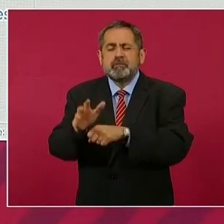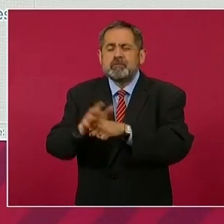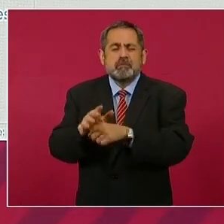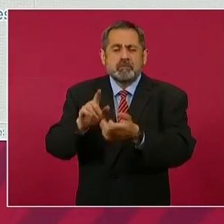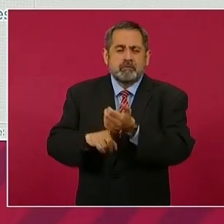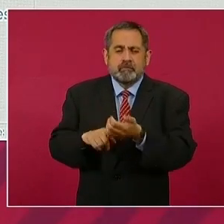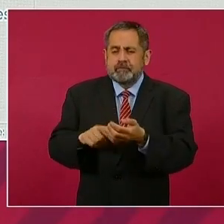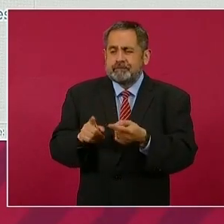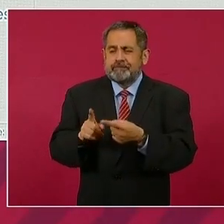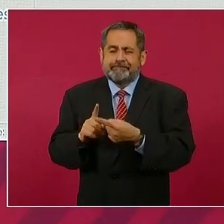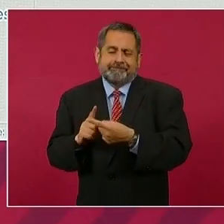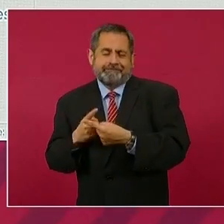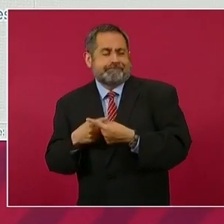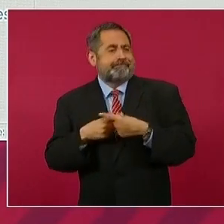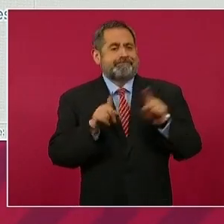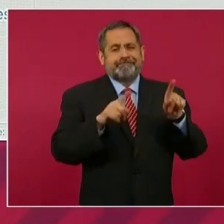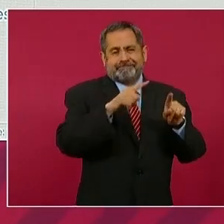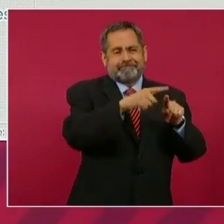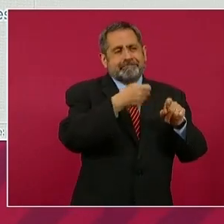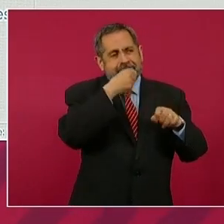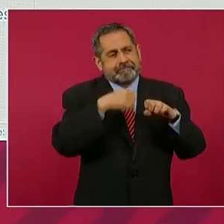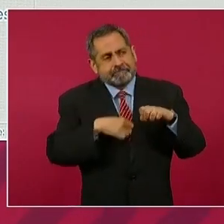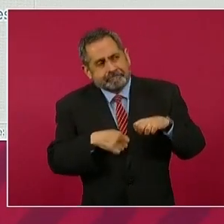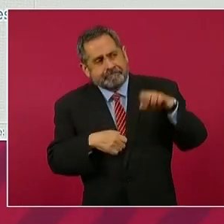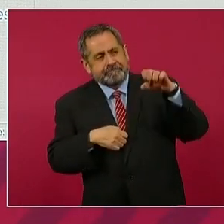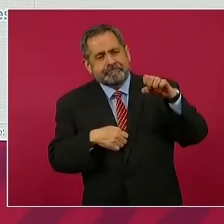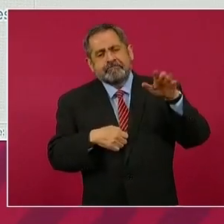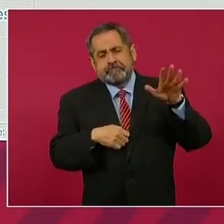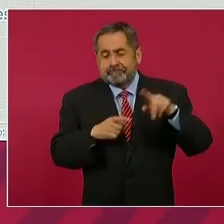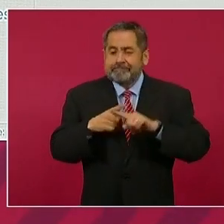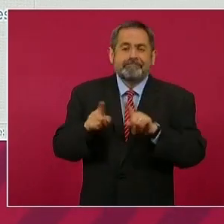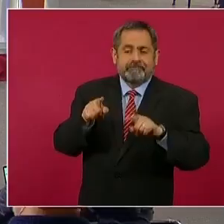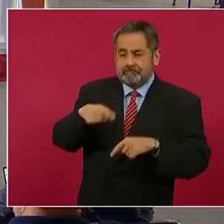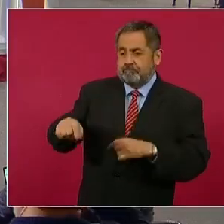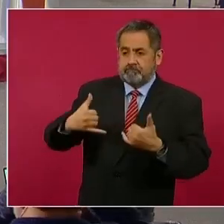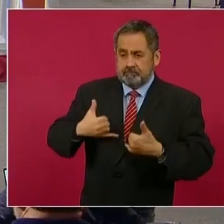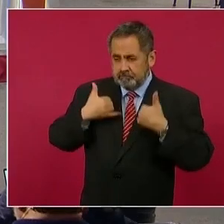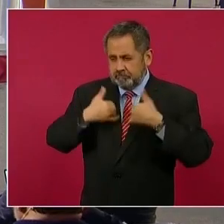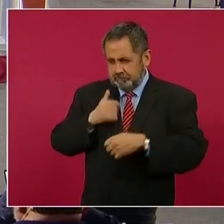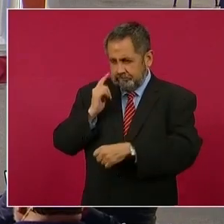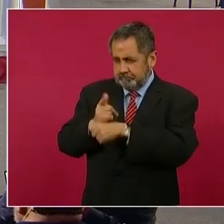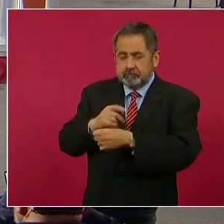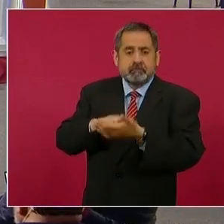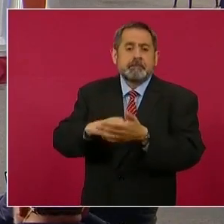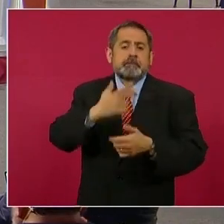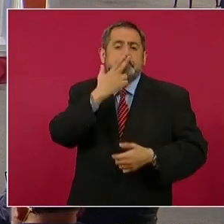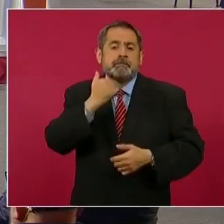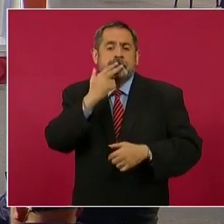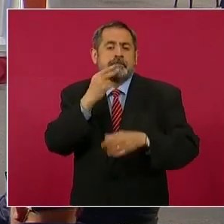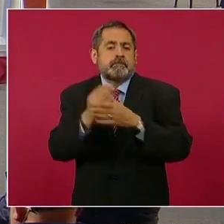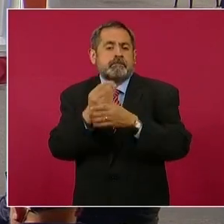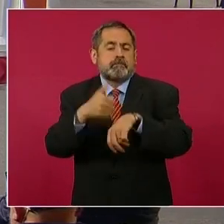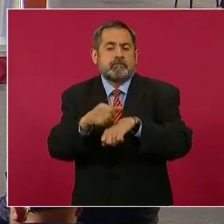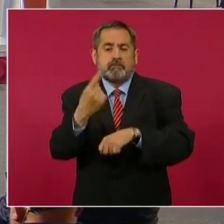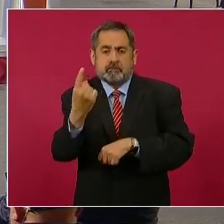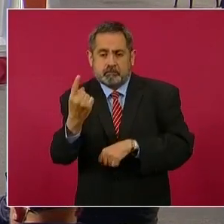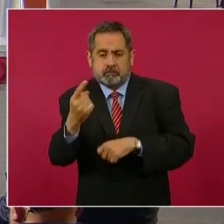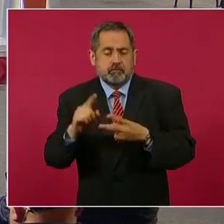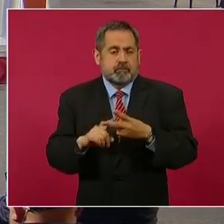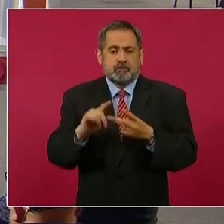tanto diferentes a las de las personas adultas, pero hay varias que se pueden reconocer: diabetes tipo 1,